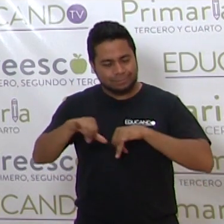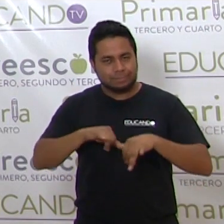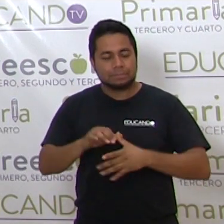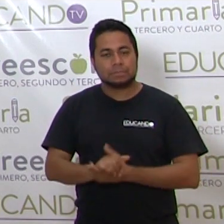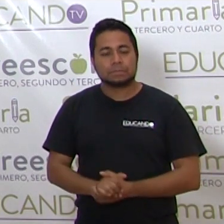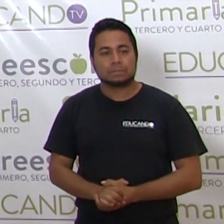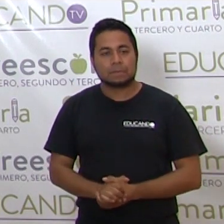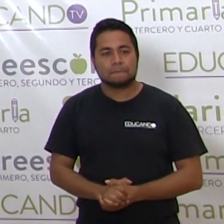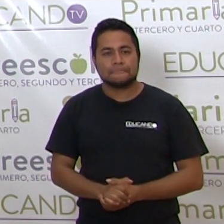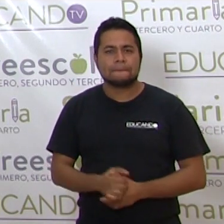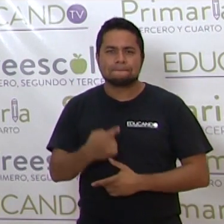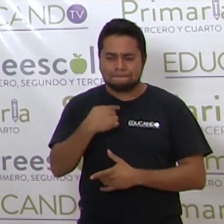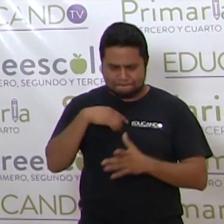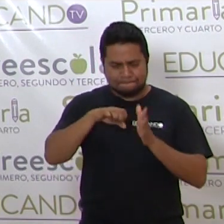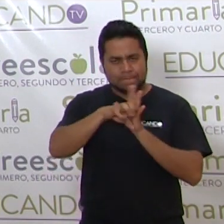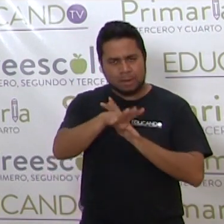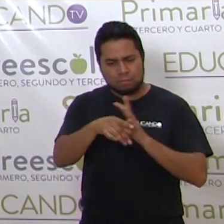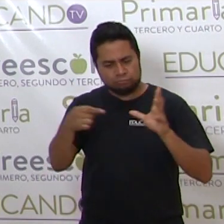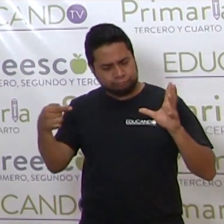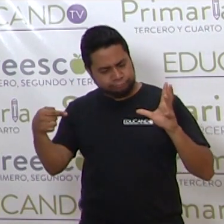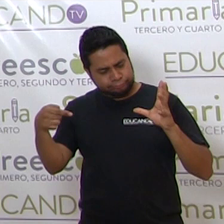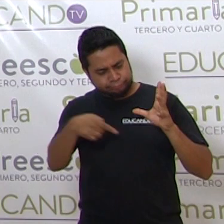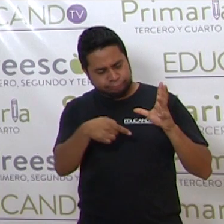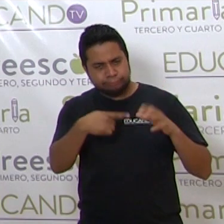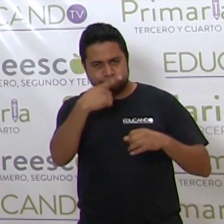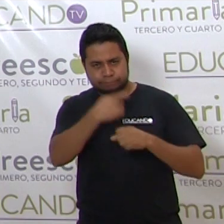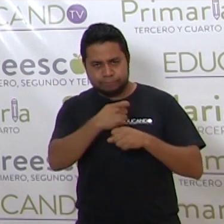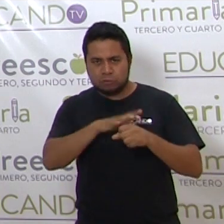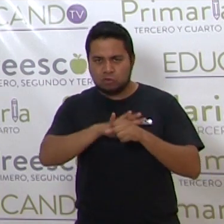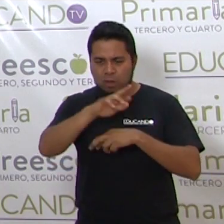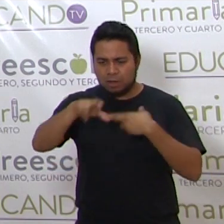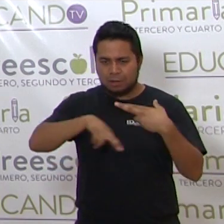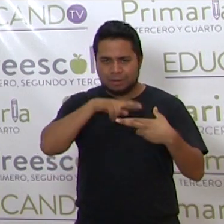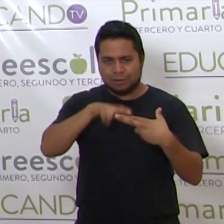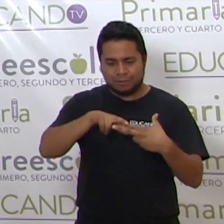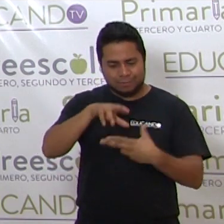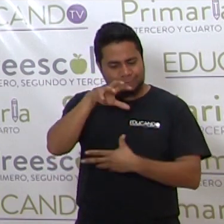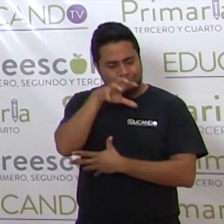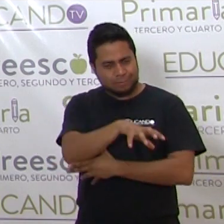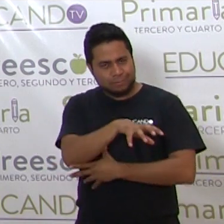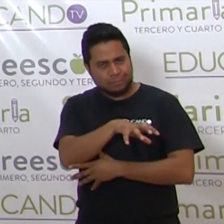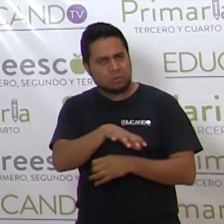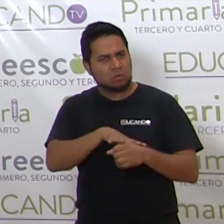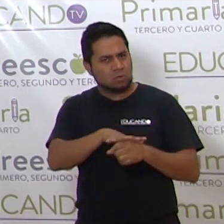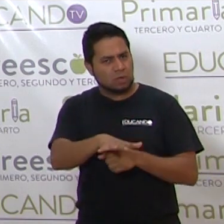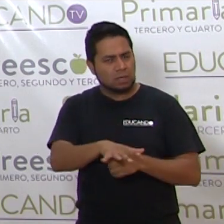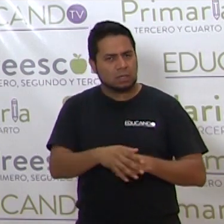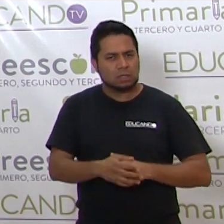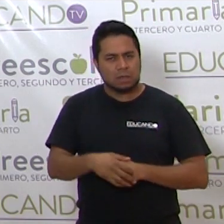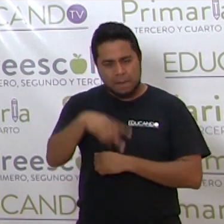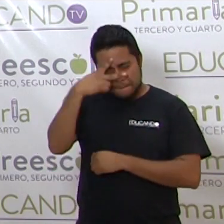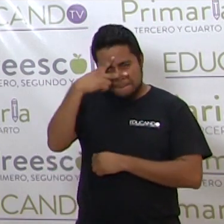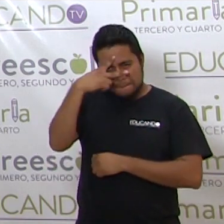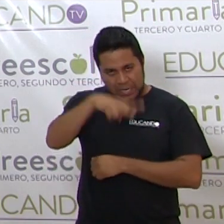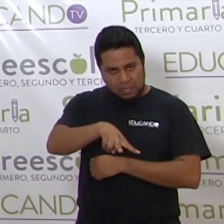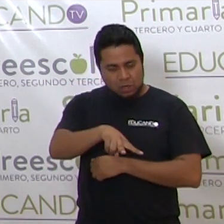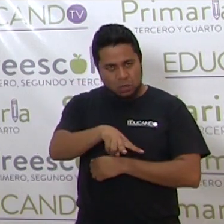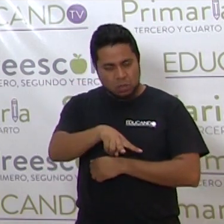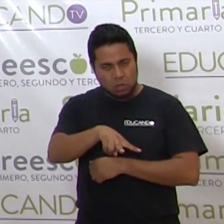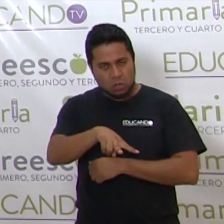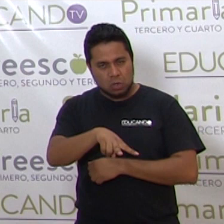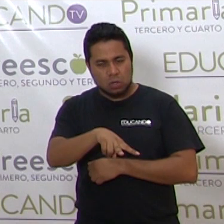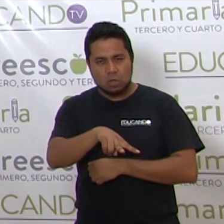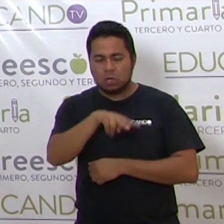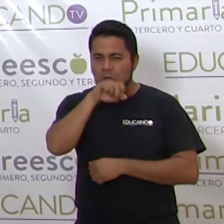y yo les voy a señalar primero esta región que es de méxico y